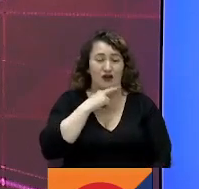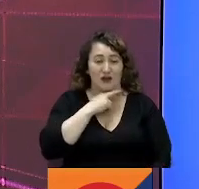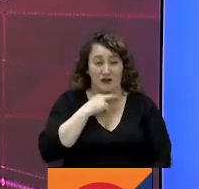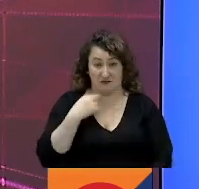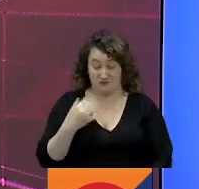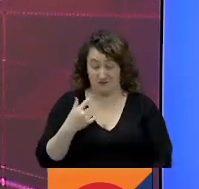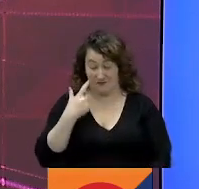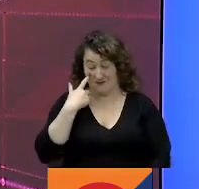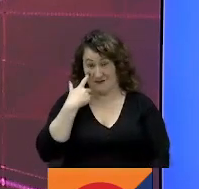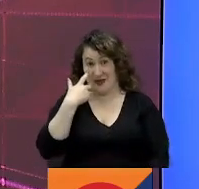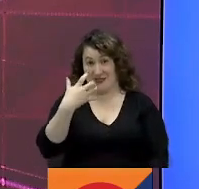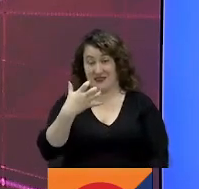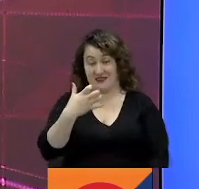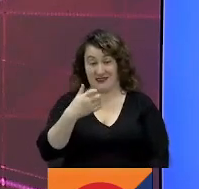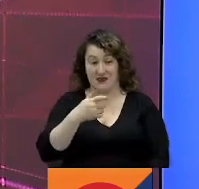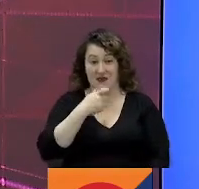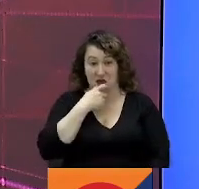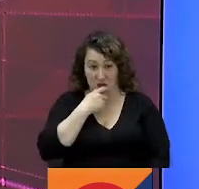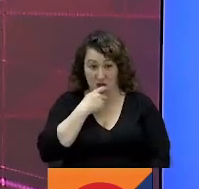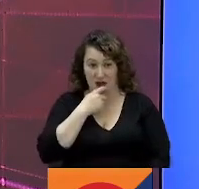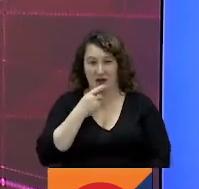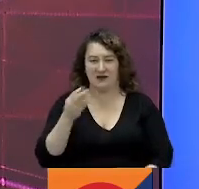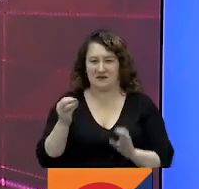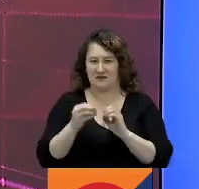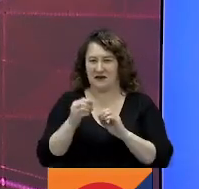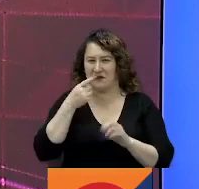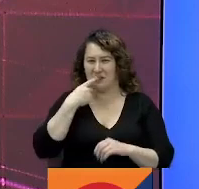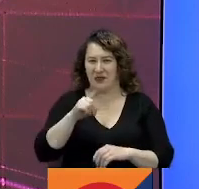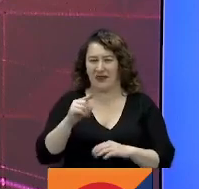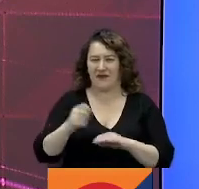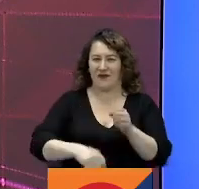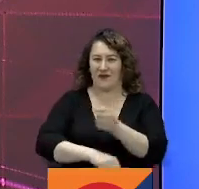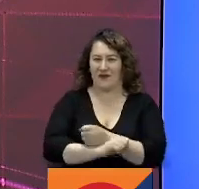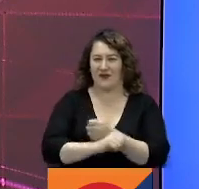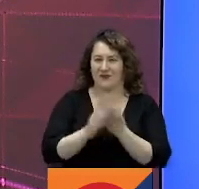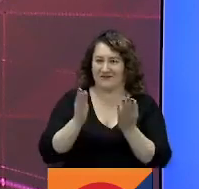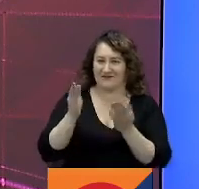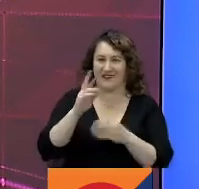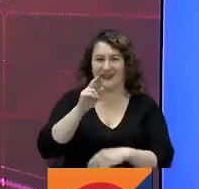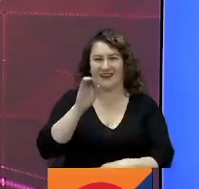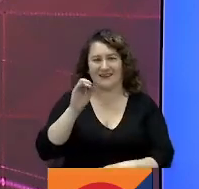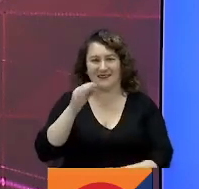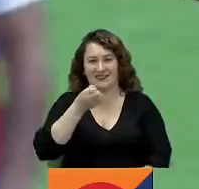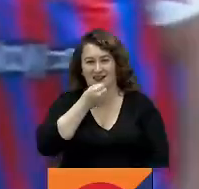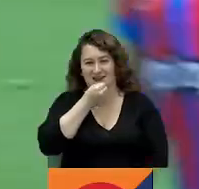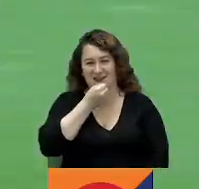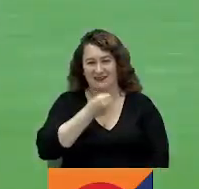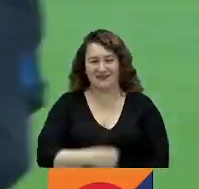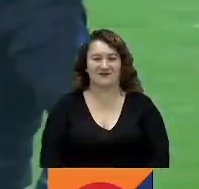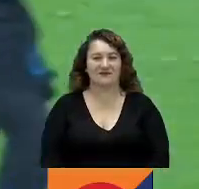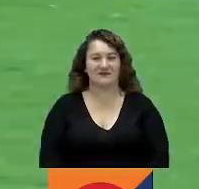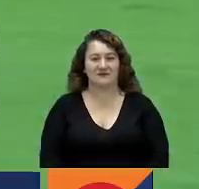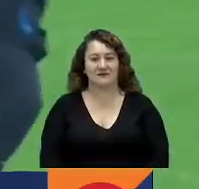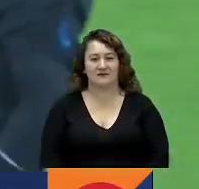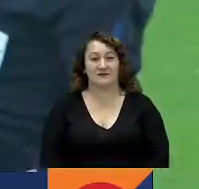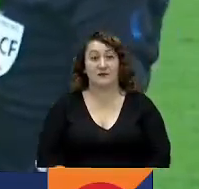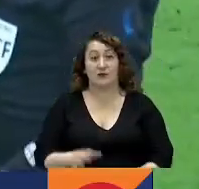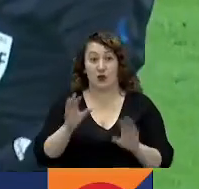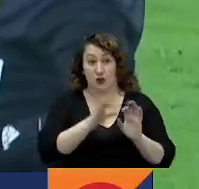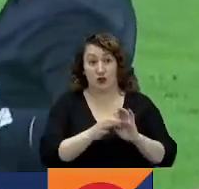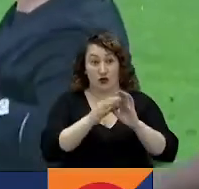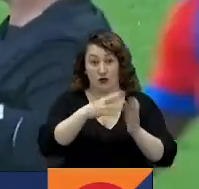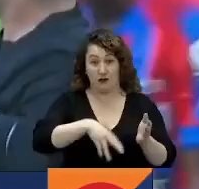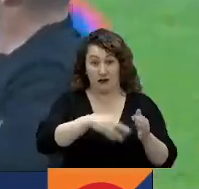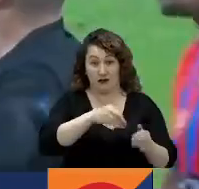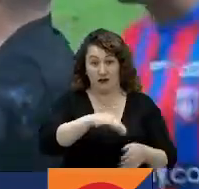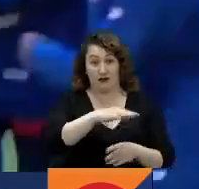en un escándalo arbitral. Esto y más cosas insólitas del mundo del fútbol aquí en RTVC Noticias. En el partido de Equidad Unión Magdalena, el protagonista